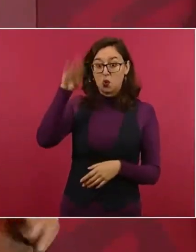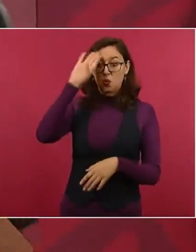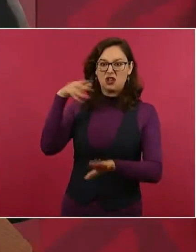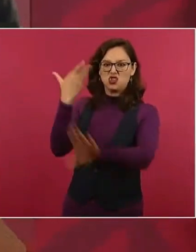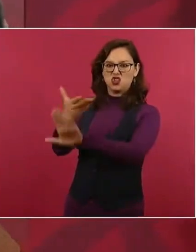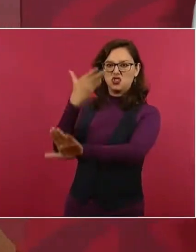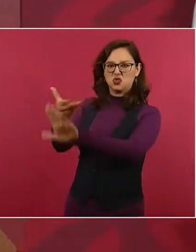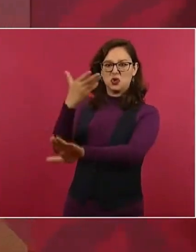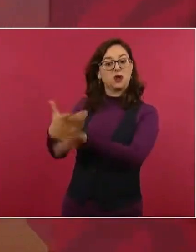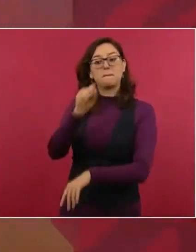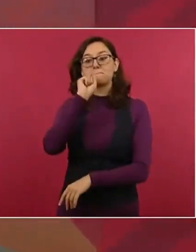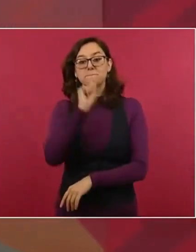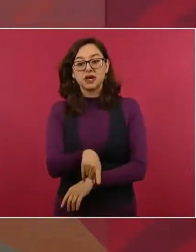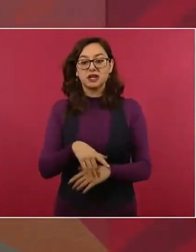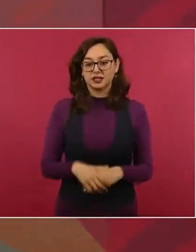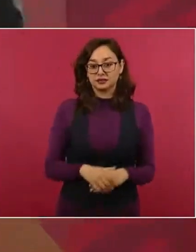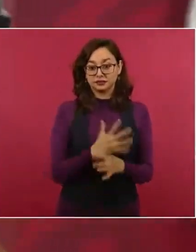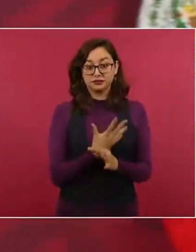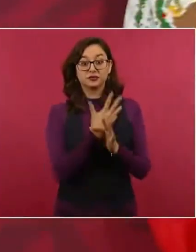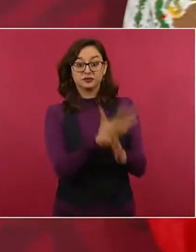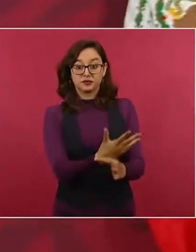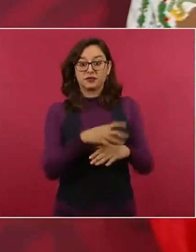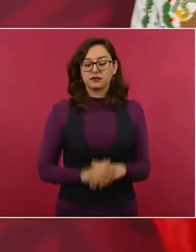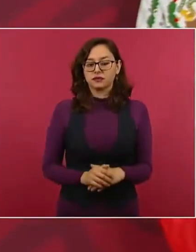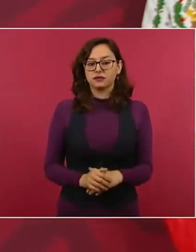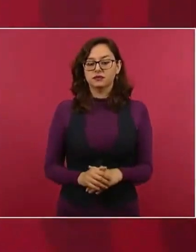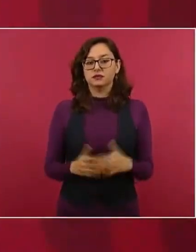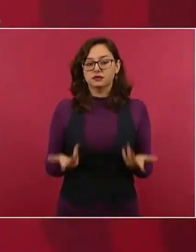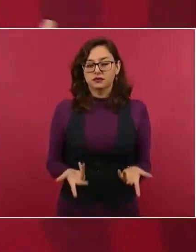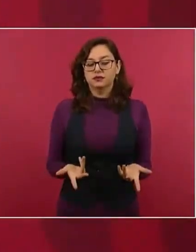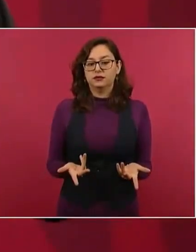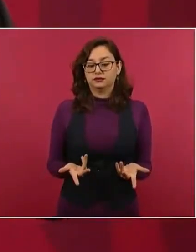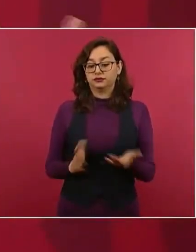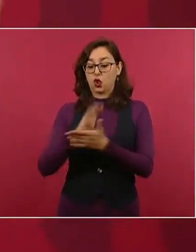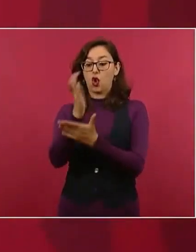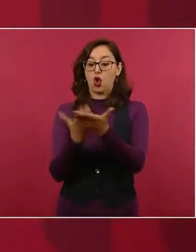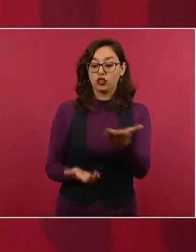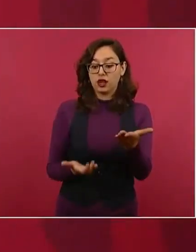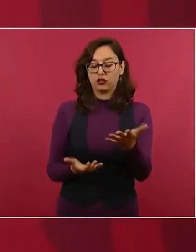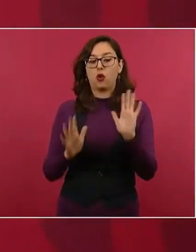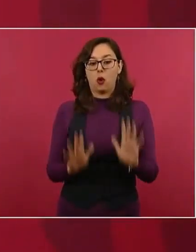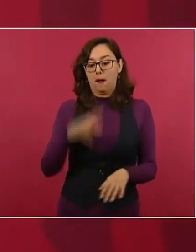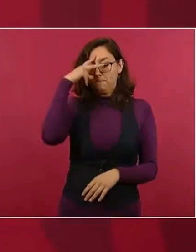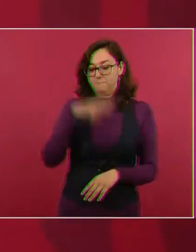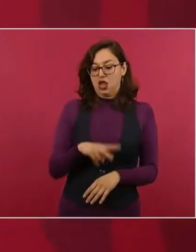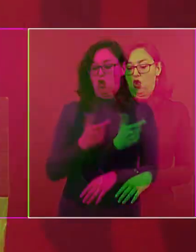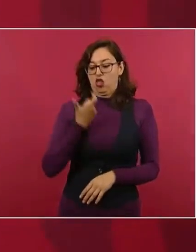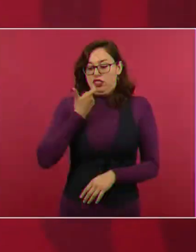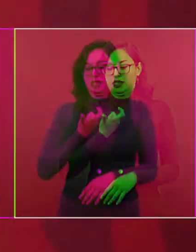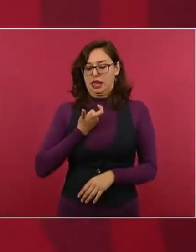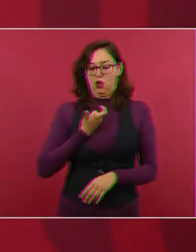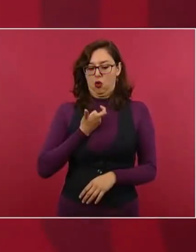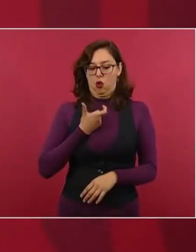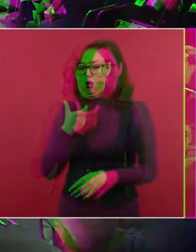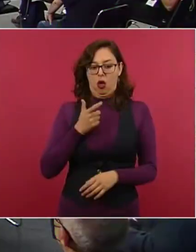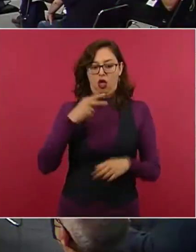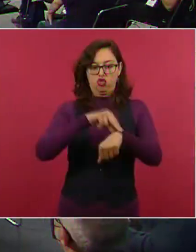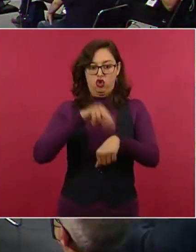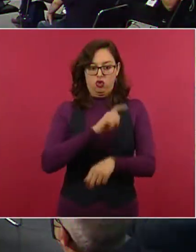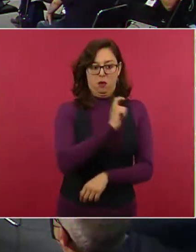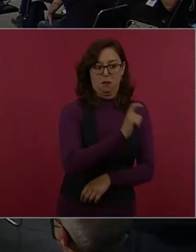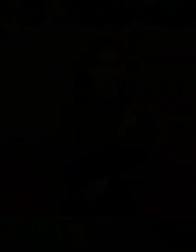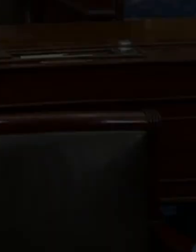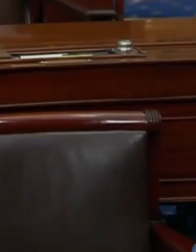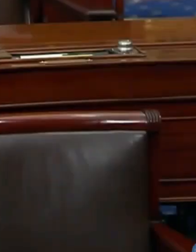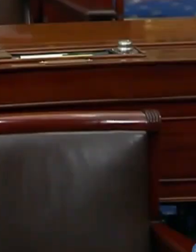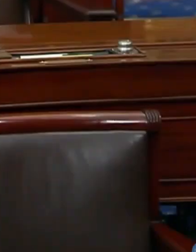lo que dicen es que se hace un contrato, se le paga al gobierno de Cuba y el gobierno de Cuba le hace un descuento a los médicos. Nosotros no tenemos por qué meternos en